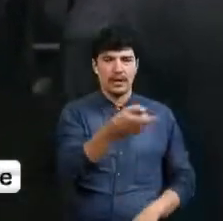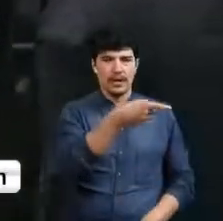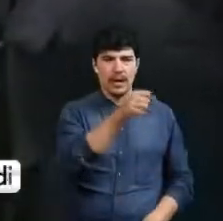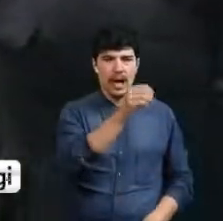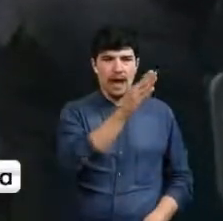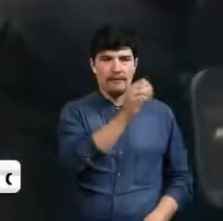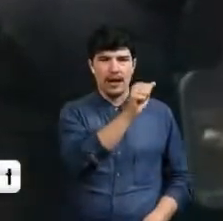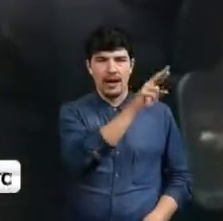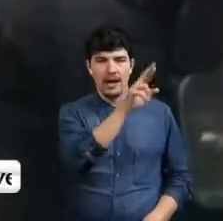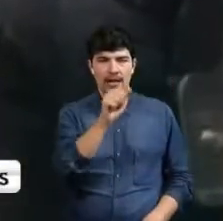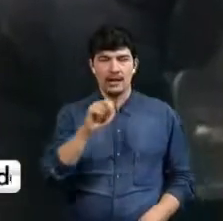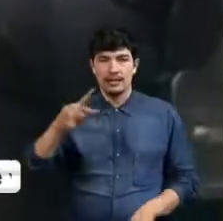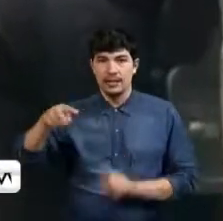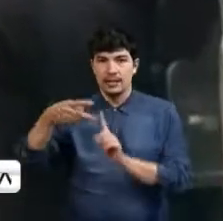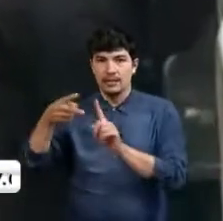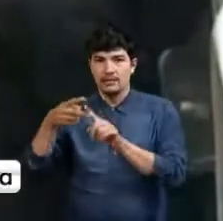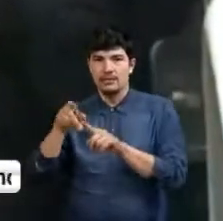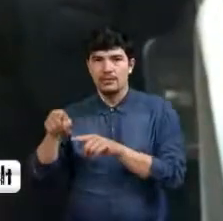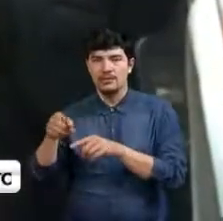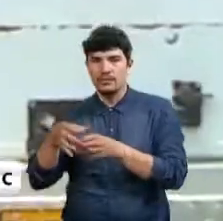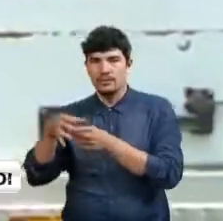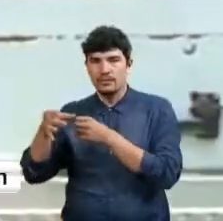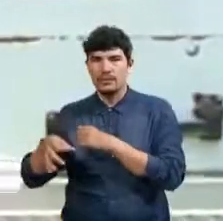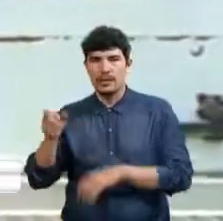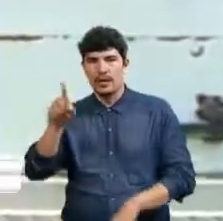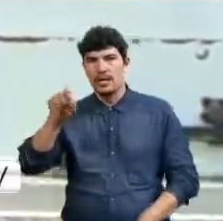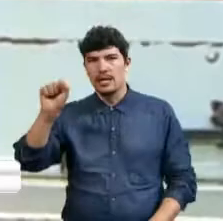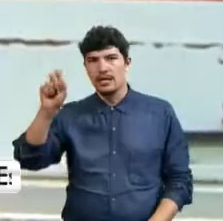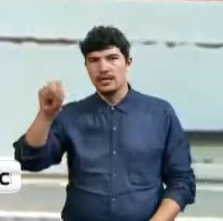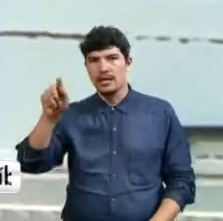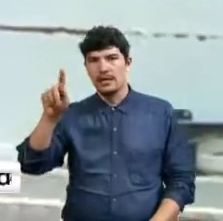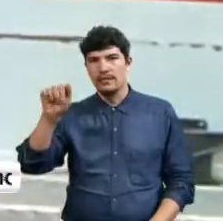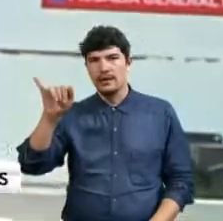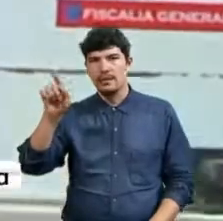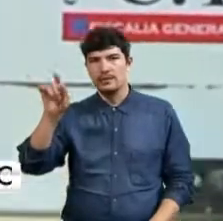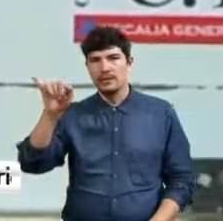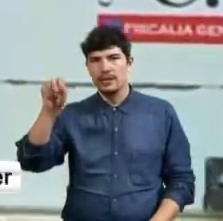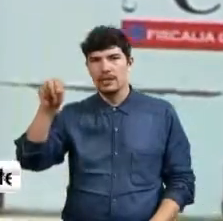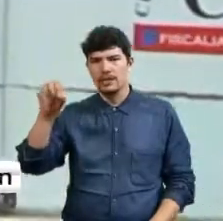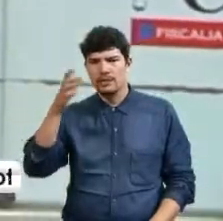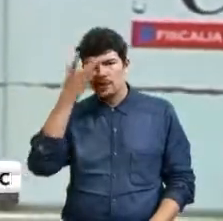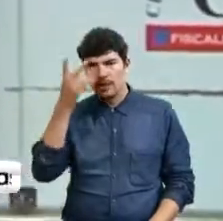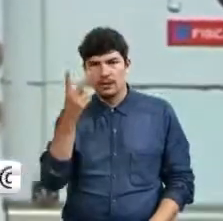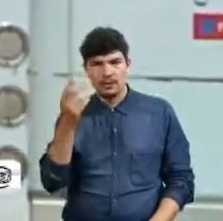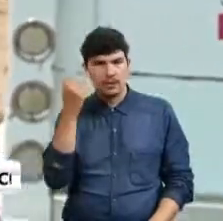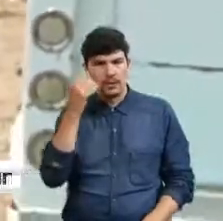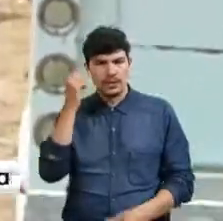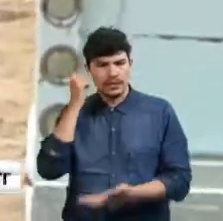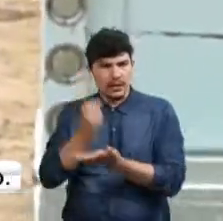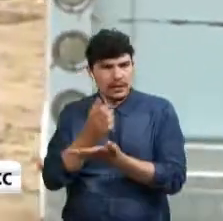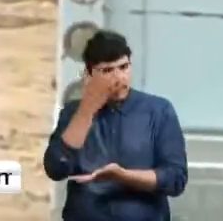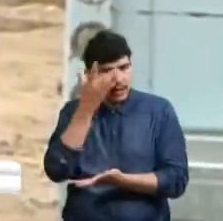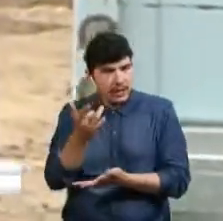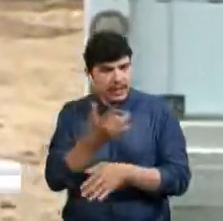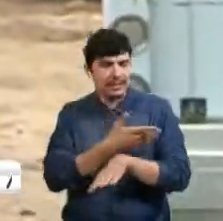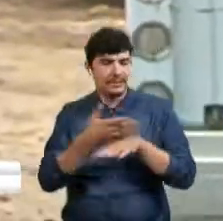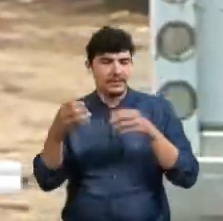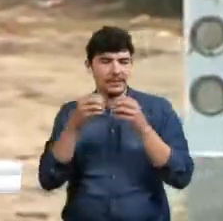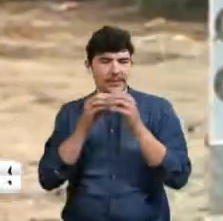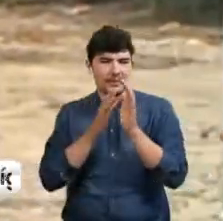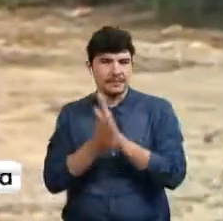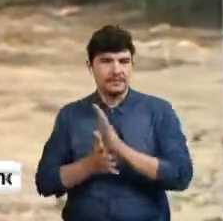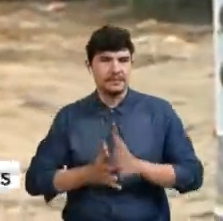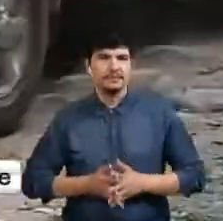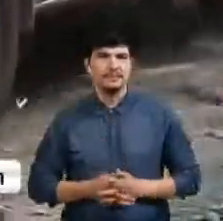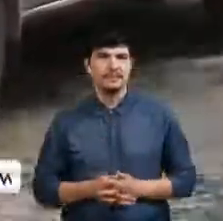en la vereda El Descanso, zona rural del corregimiento San Faustino. ¿Pero por qué fueron asesinadas estas dos mujeres? En el siguiente informe todos los